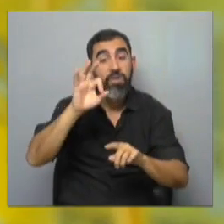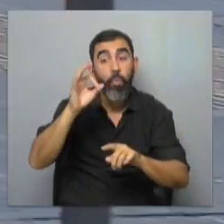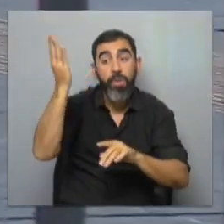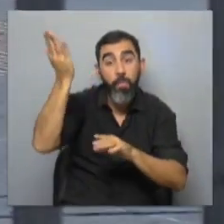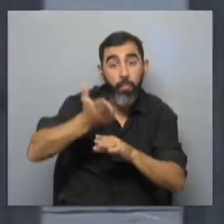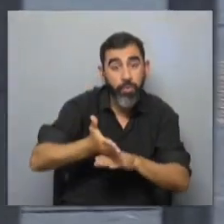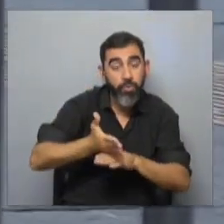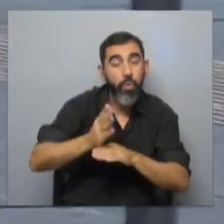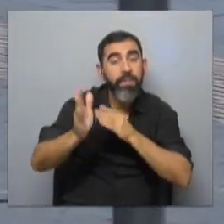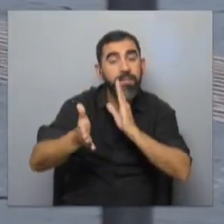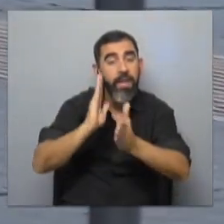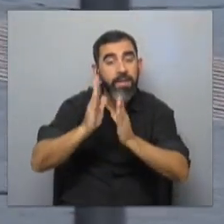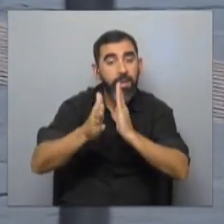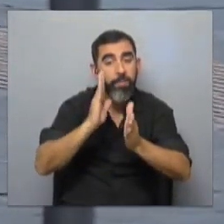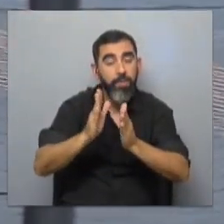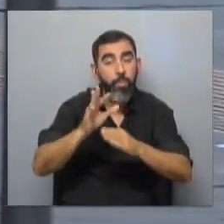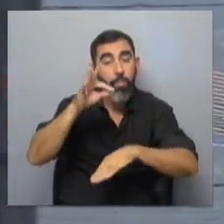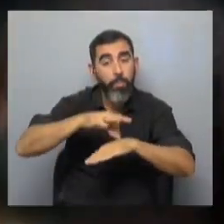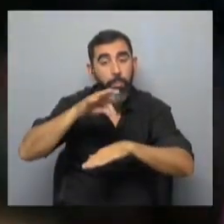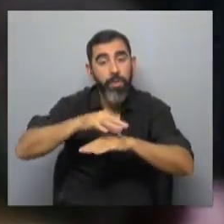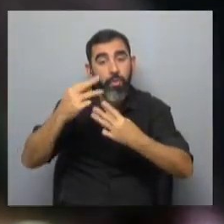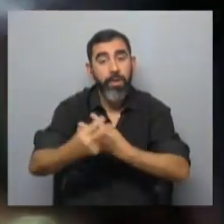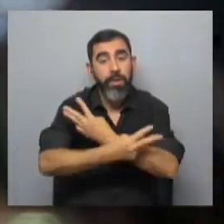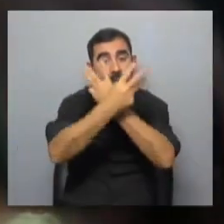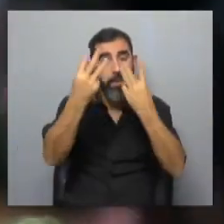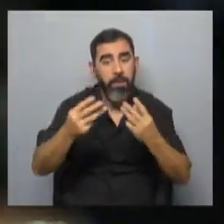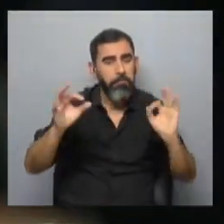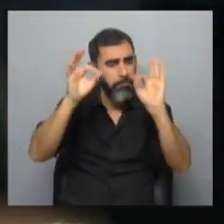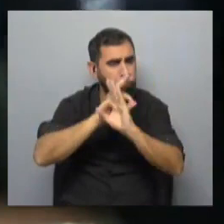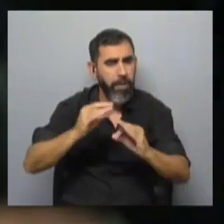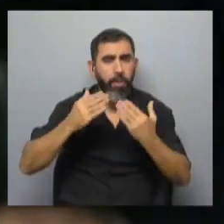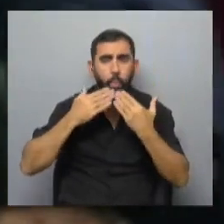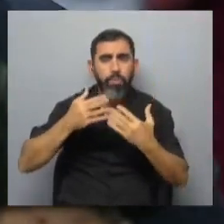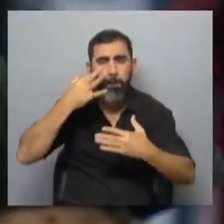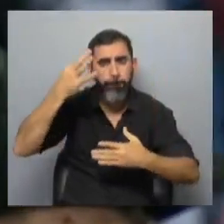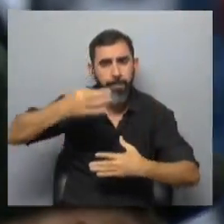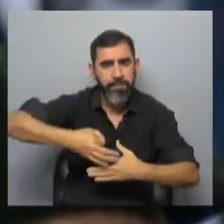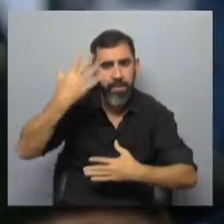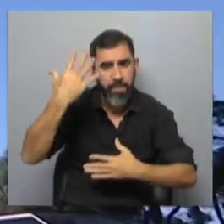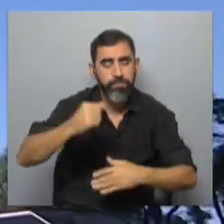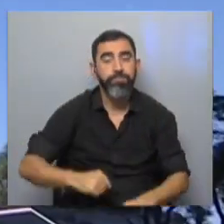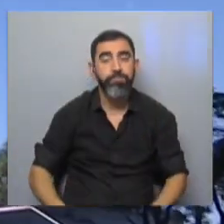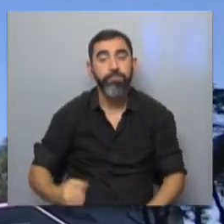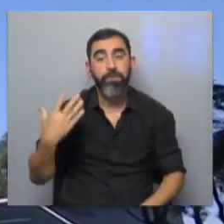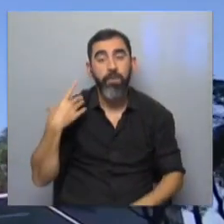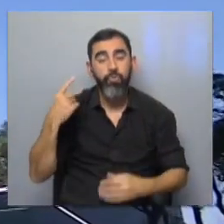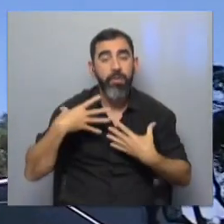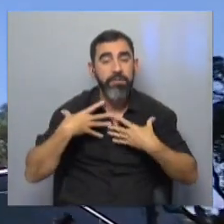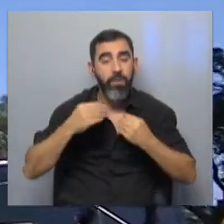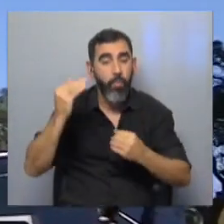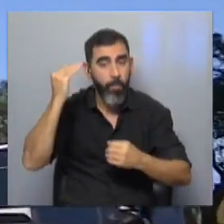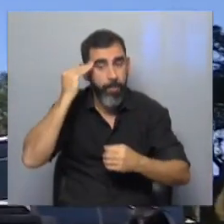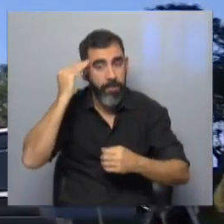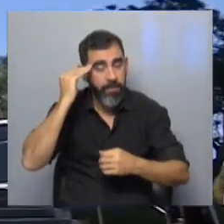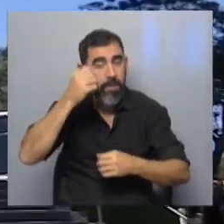50% recibió el tratamiento por parte del médico general sin consulta a especialista. Por otra parte, el director de Salud Mental de